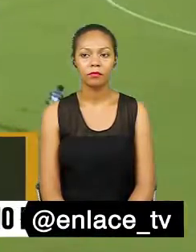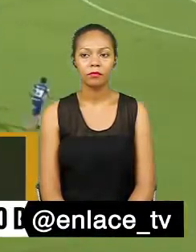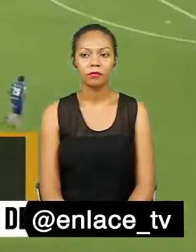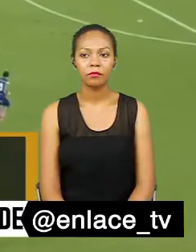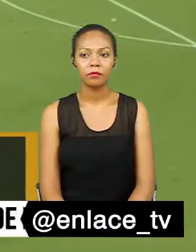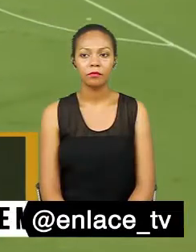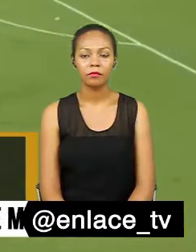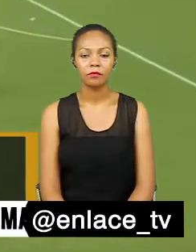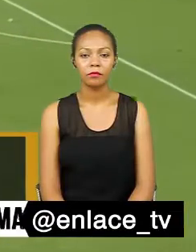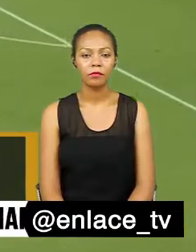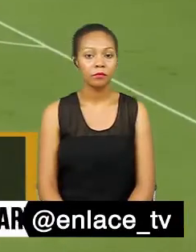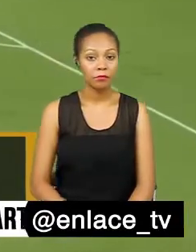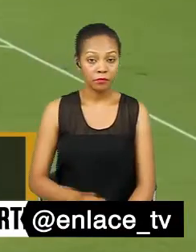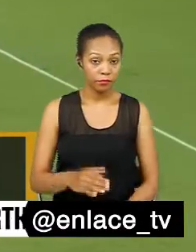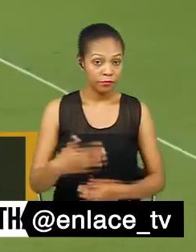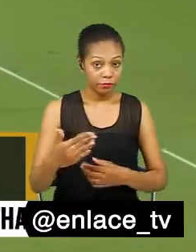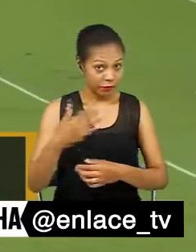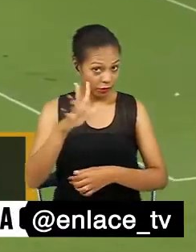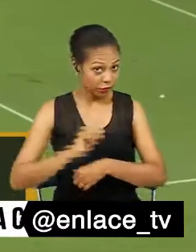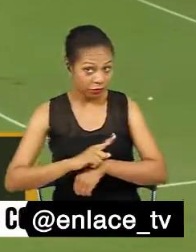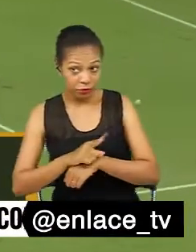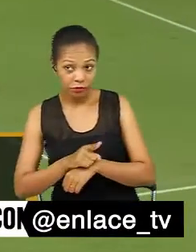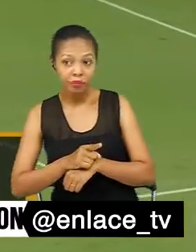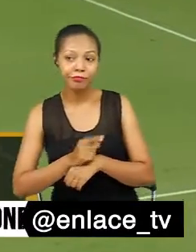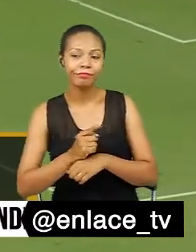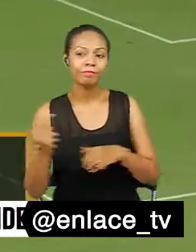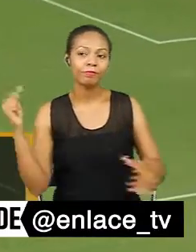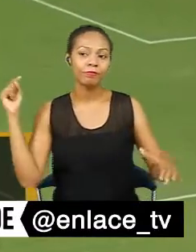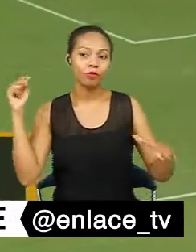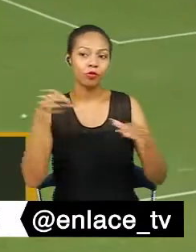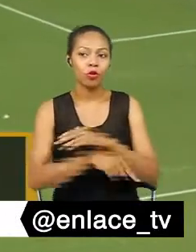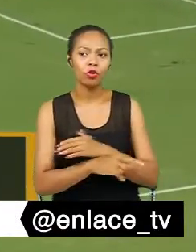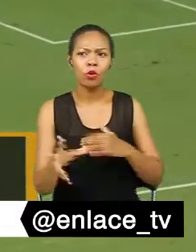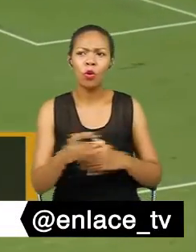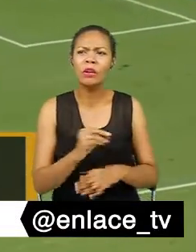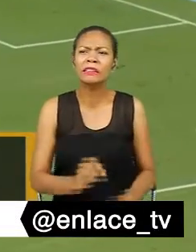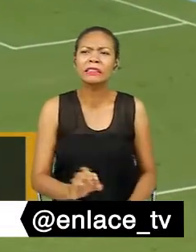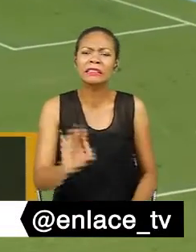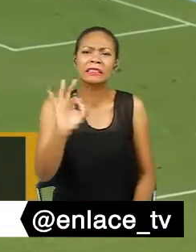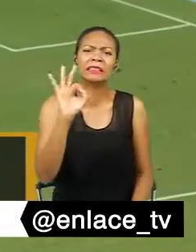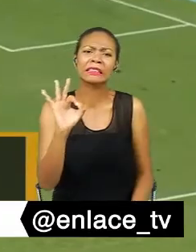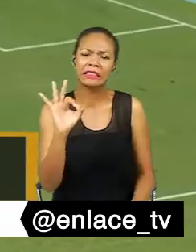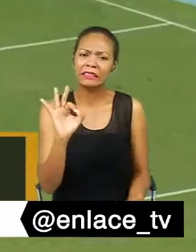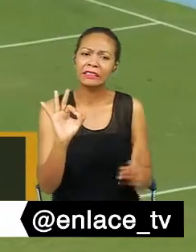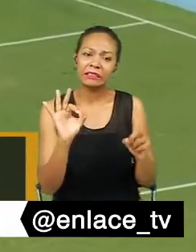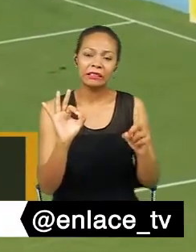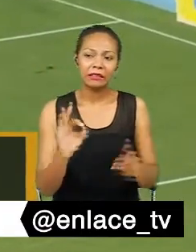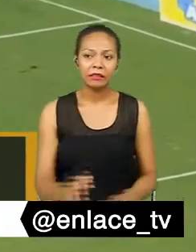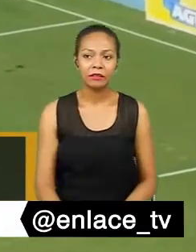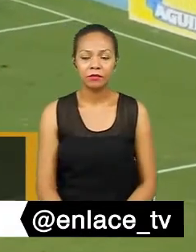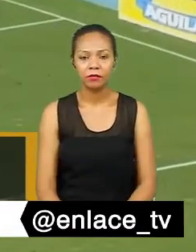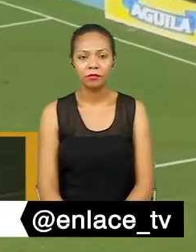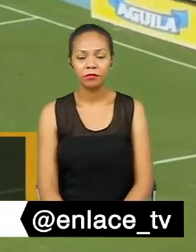A 5 minutos del final, John Vázquez anotó el gol que puso a vibrar la afición aurinegra.